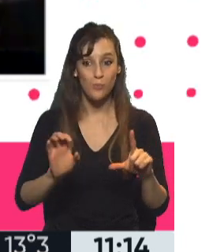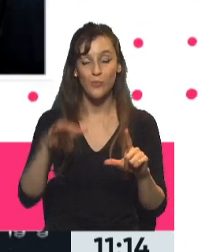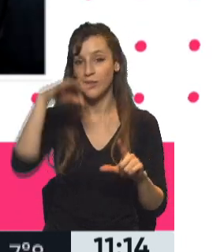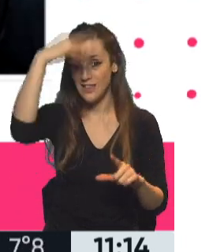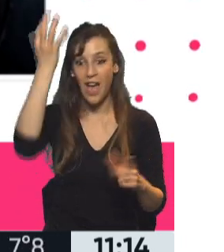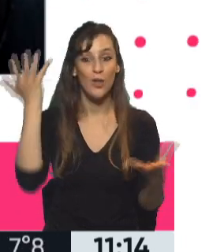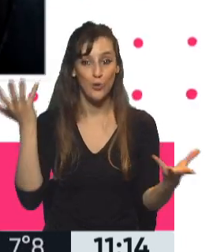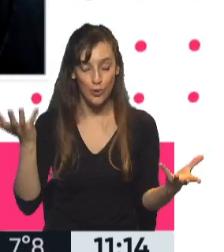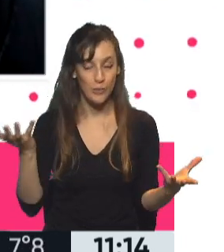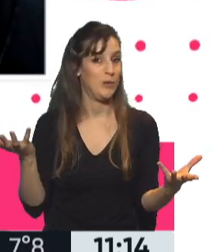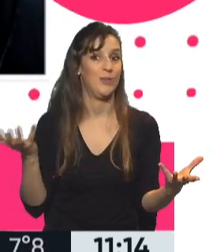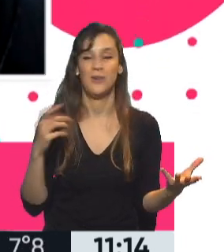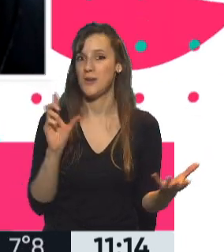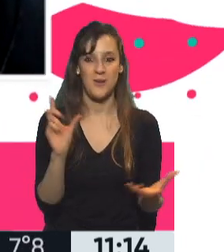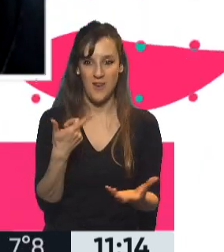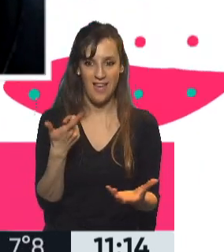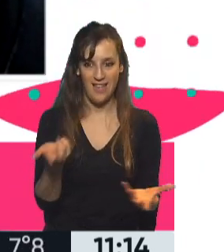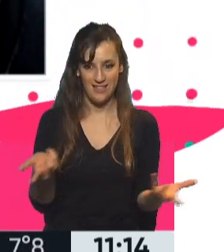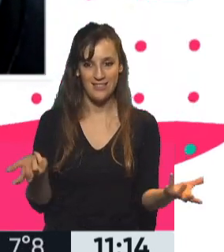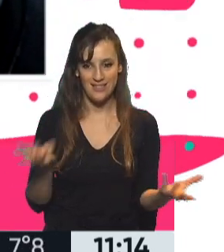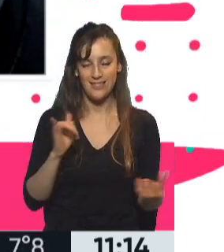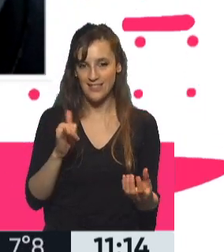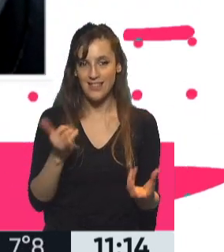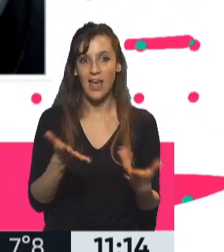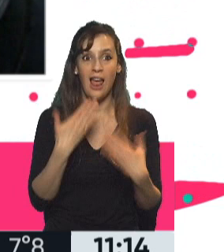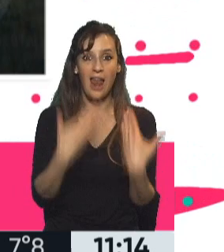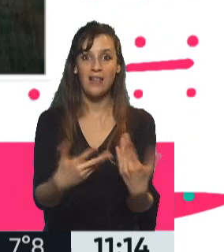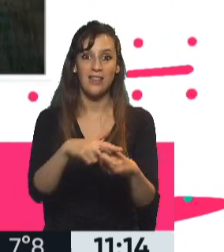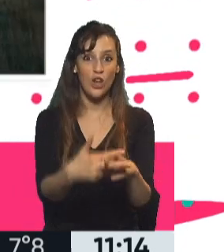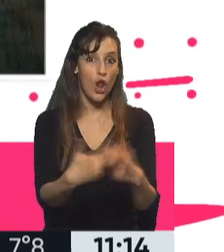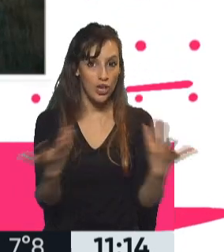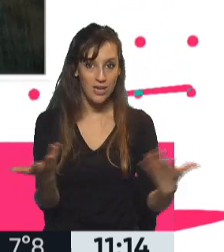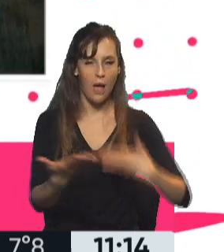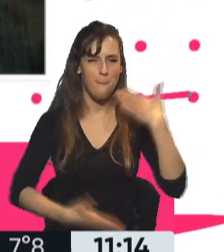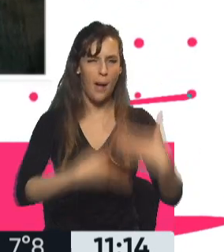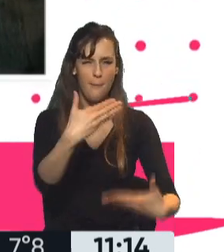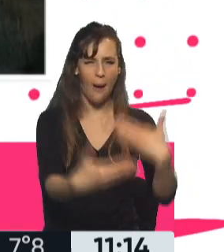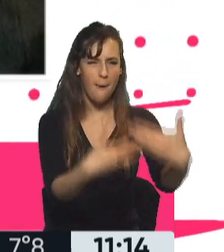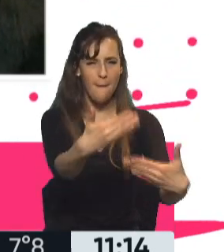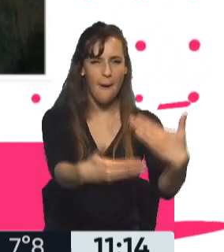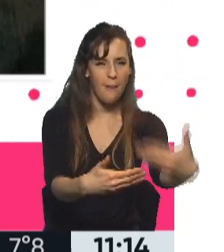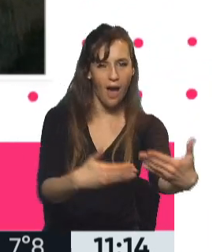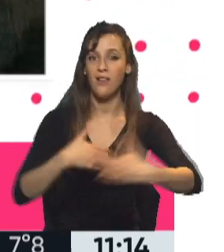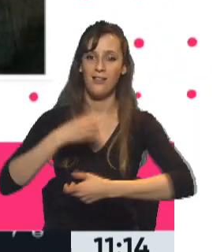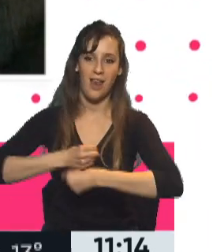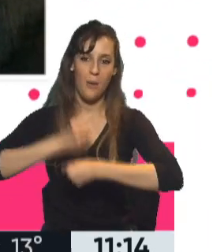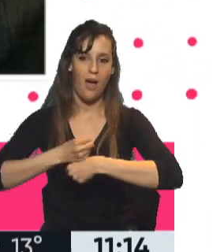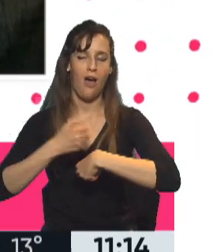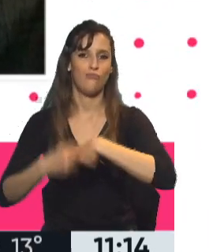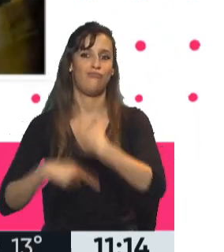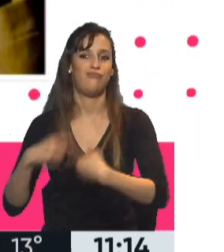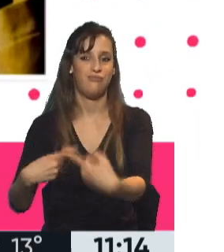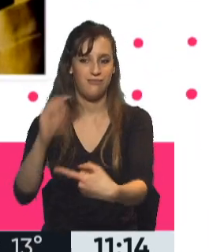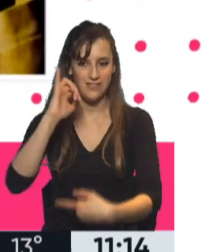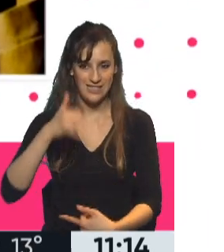imaginado que hubiera ido. Claro. ¿No? Sí. La tecnología. La tecnología ha sido un aliado fundamental, además